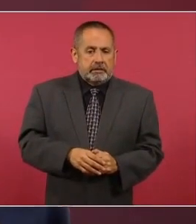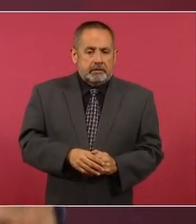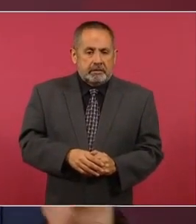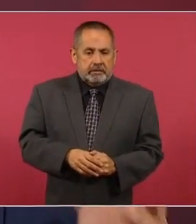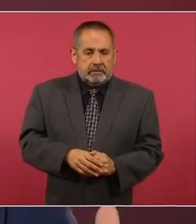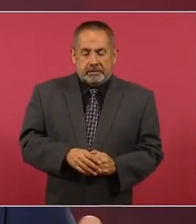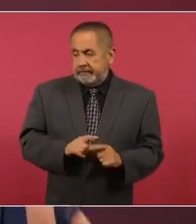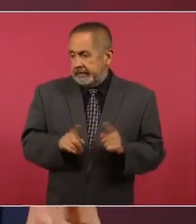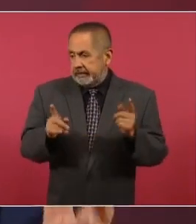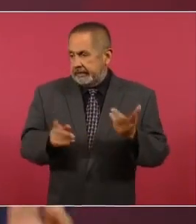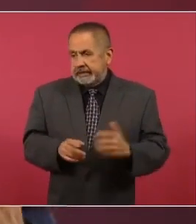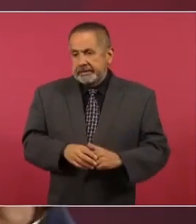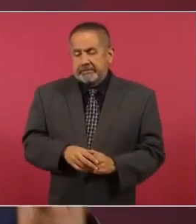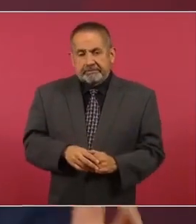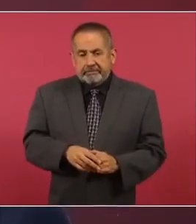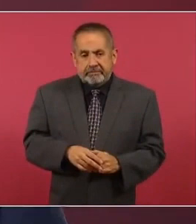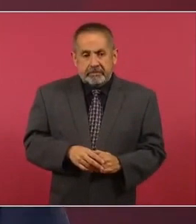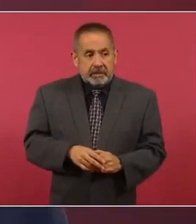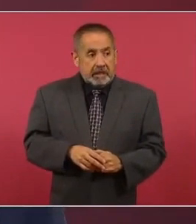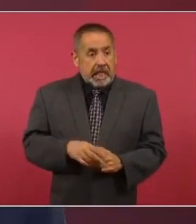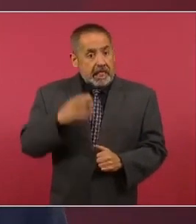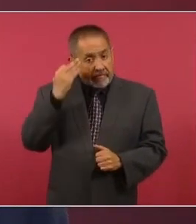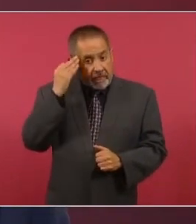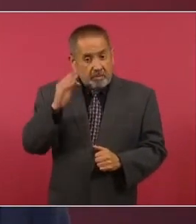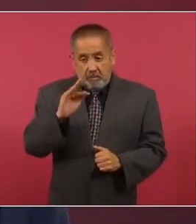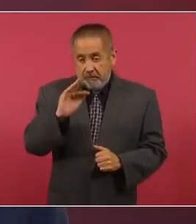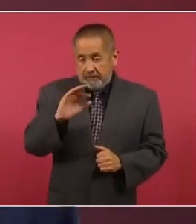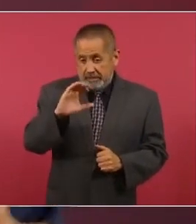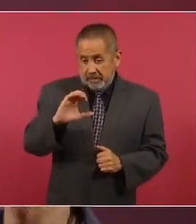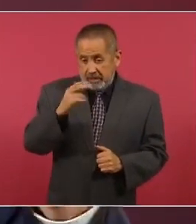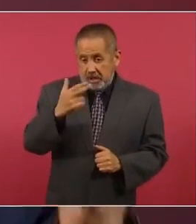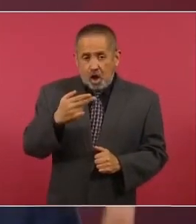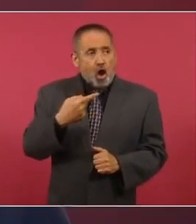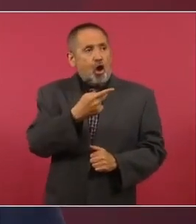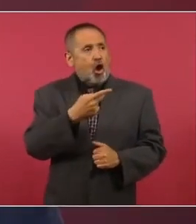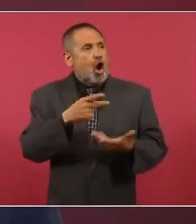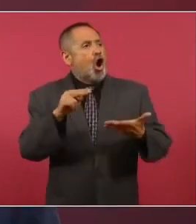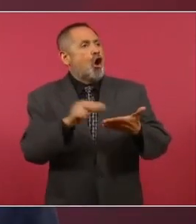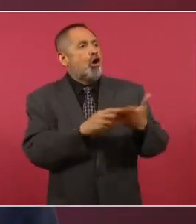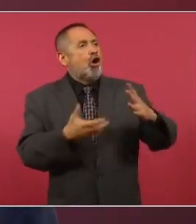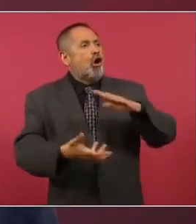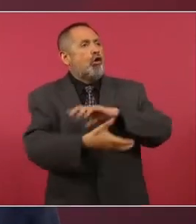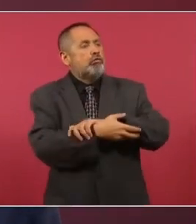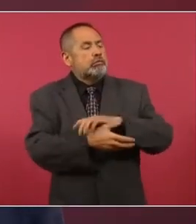Al contrario, con Calderón se hizo ese acuerdo